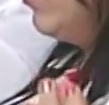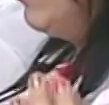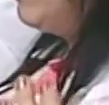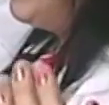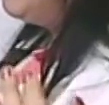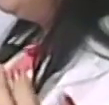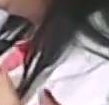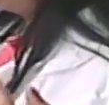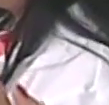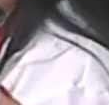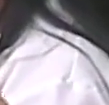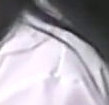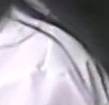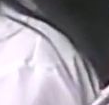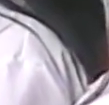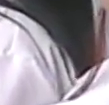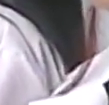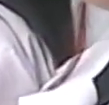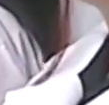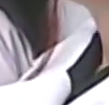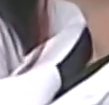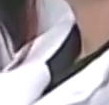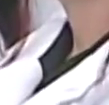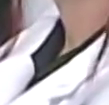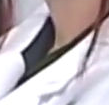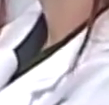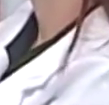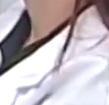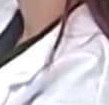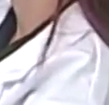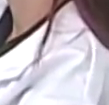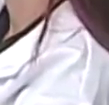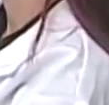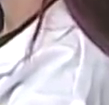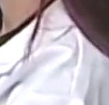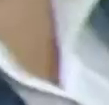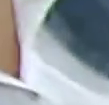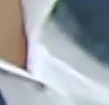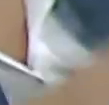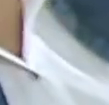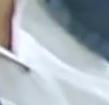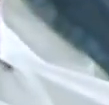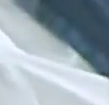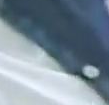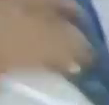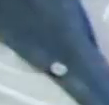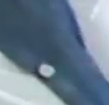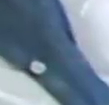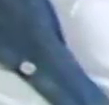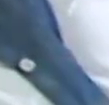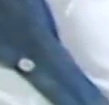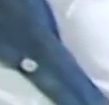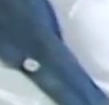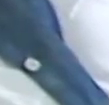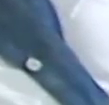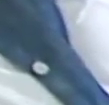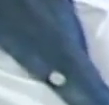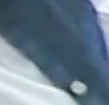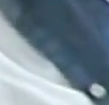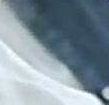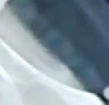blanca hasta ahora se han registrado en la aplicación del sistema qr